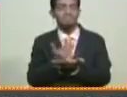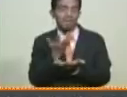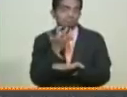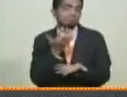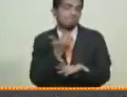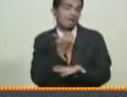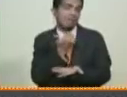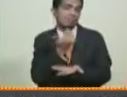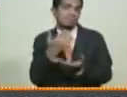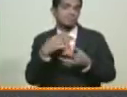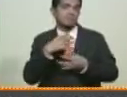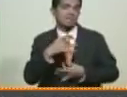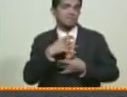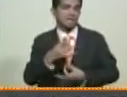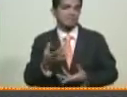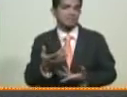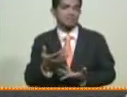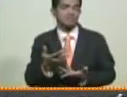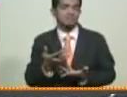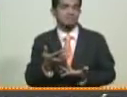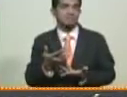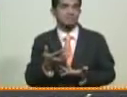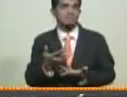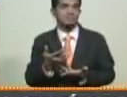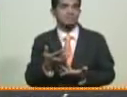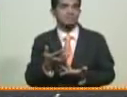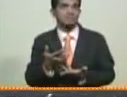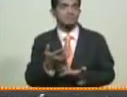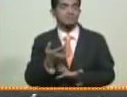¿no?, para el consumo